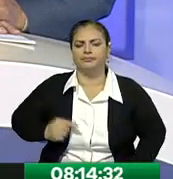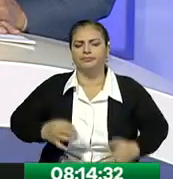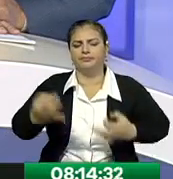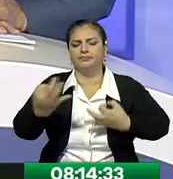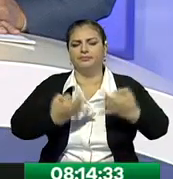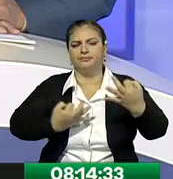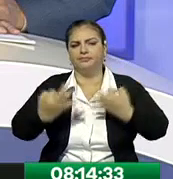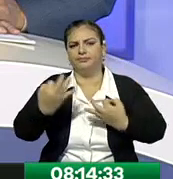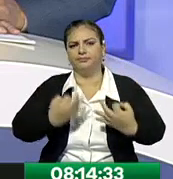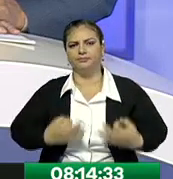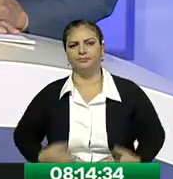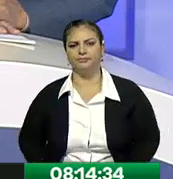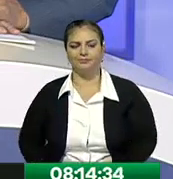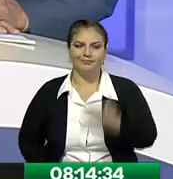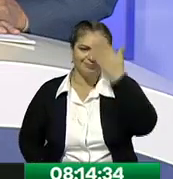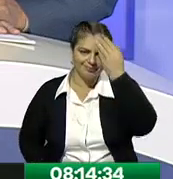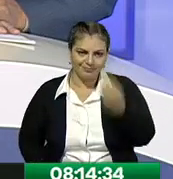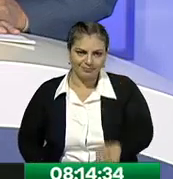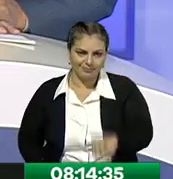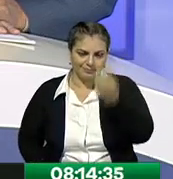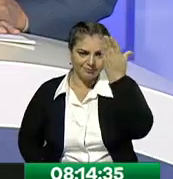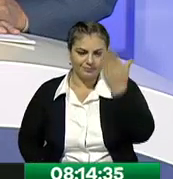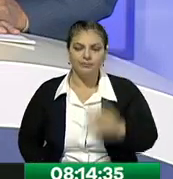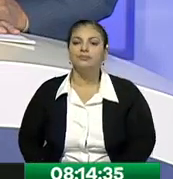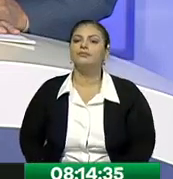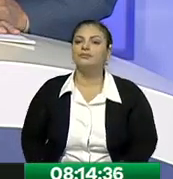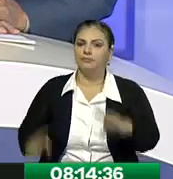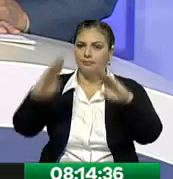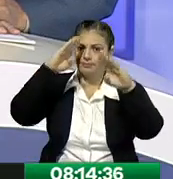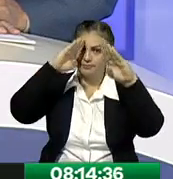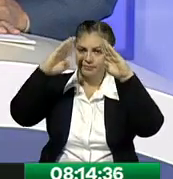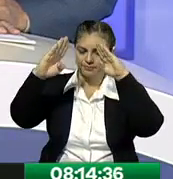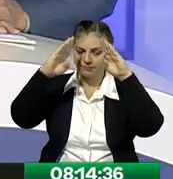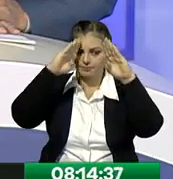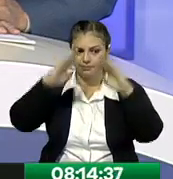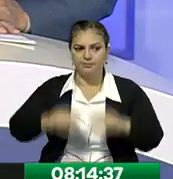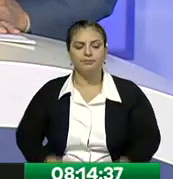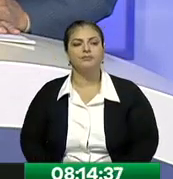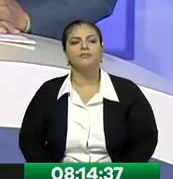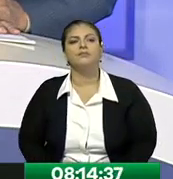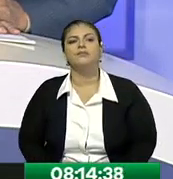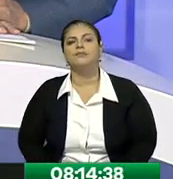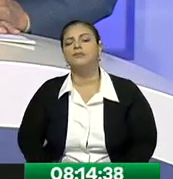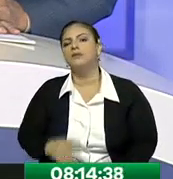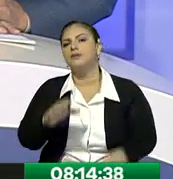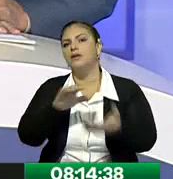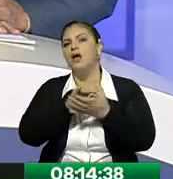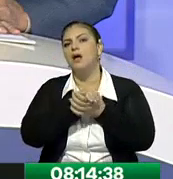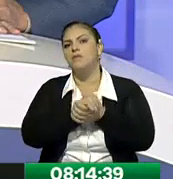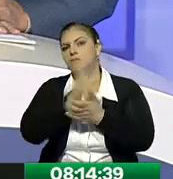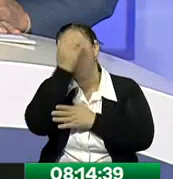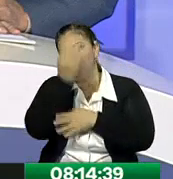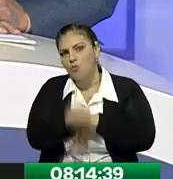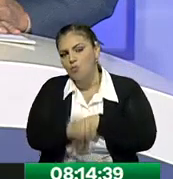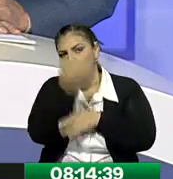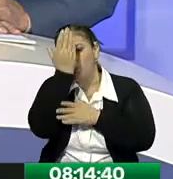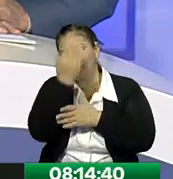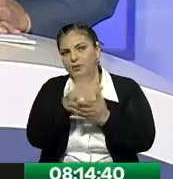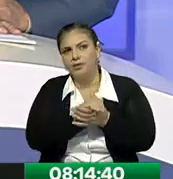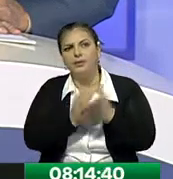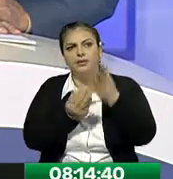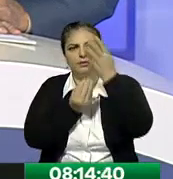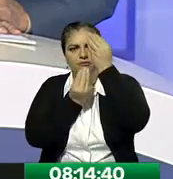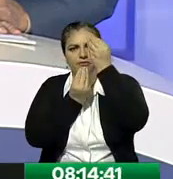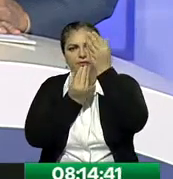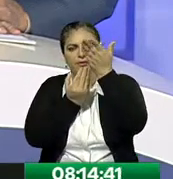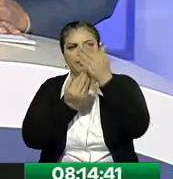días. ¿Qué tal, Hugo, Roselena y amigos? Muy buenos días. Efectivamente, noticia de última hora.